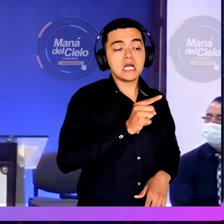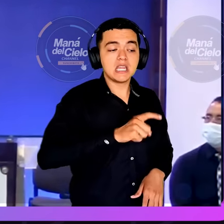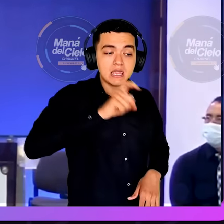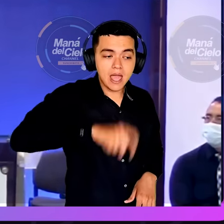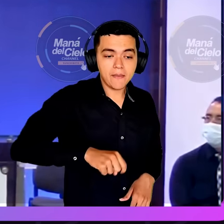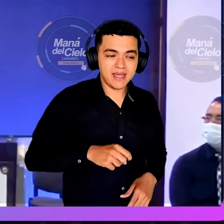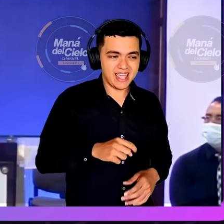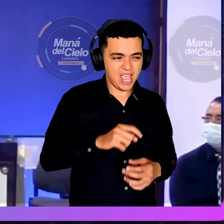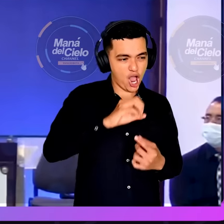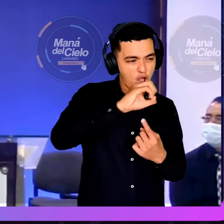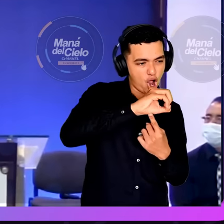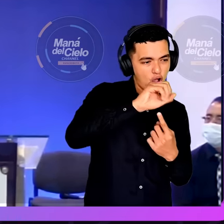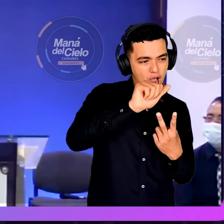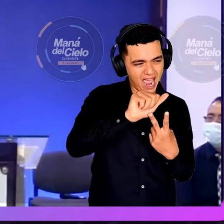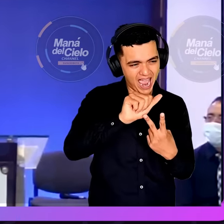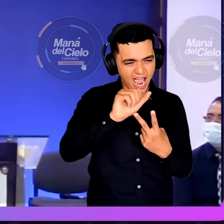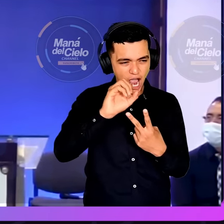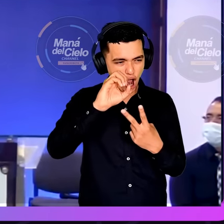enseñanza a los matrimonios. Le dije, no.